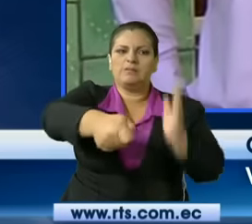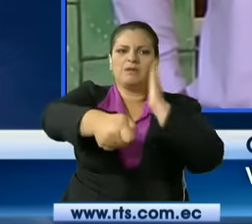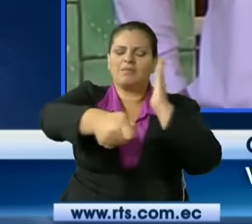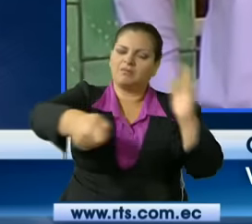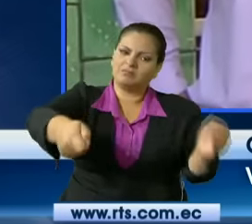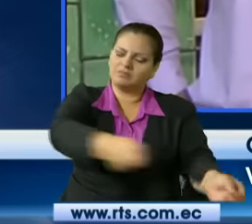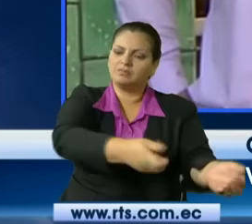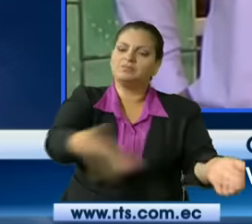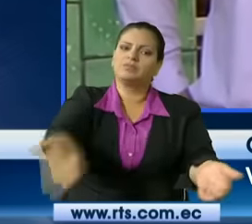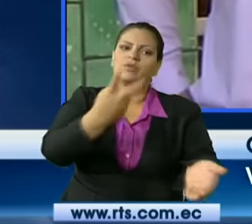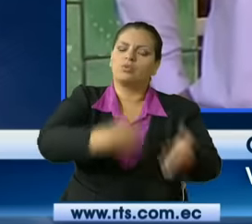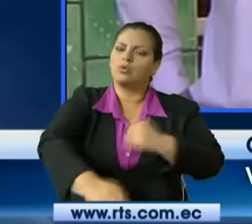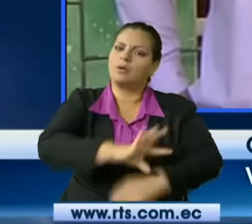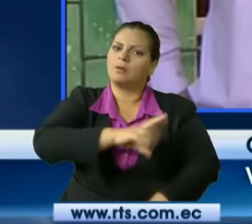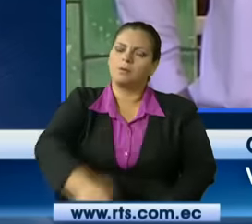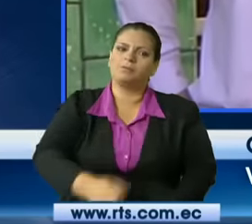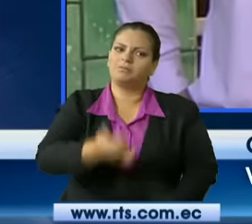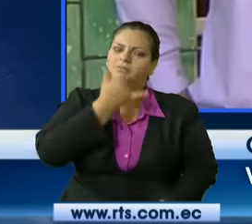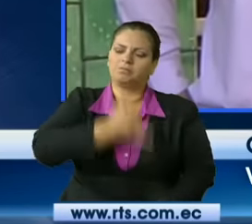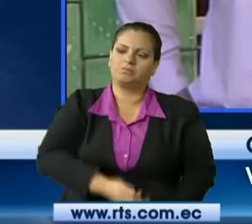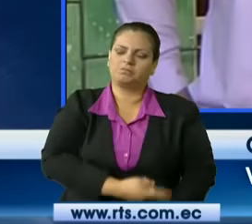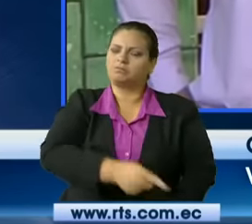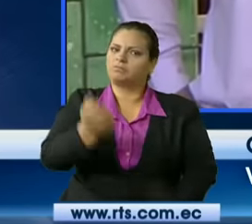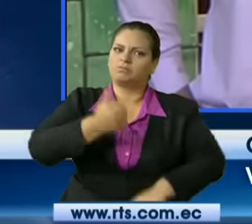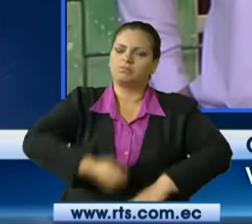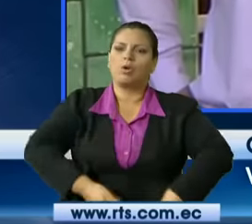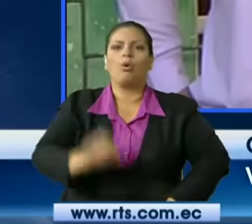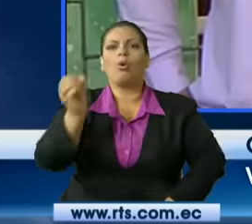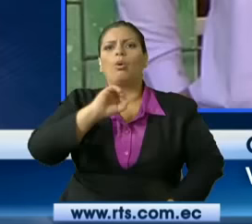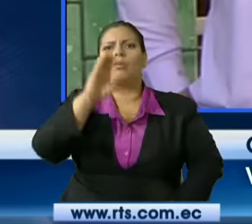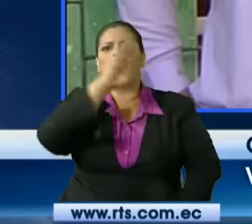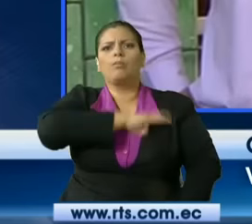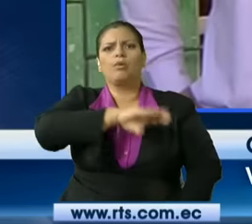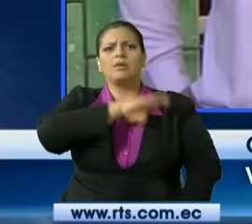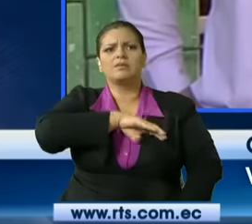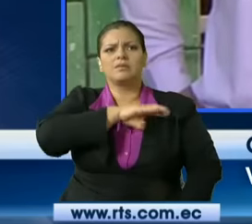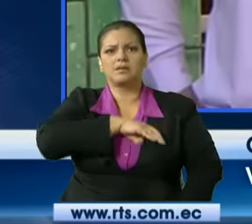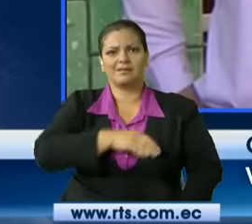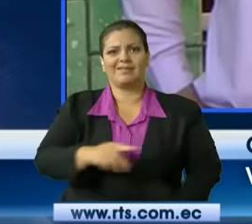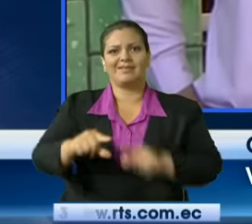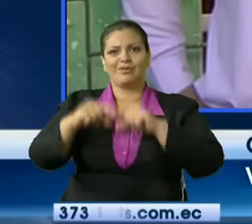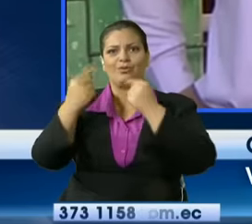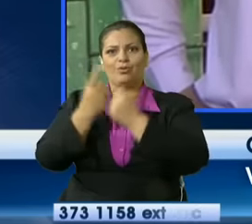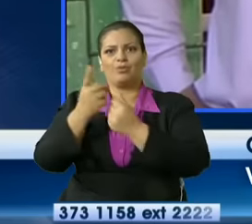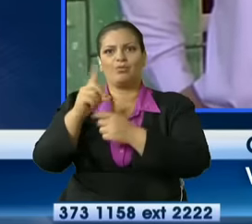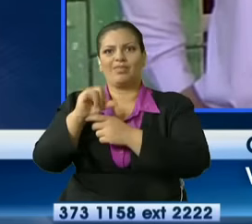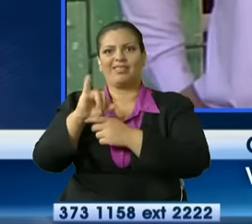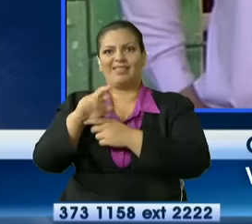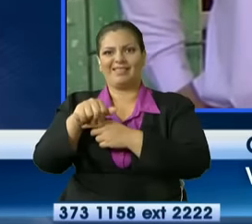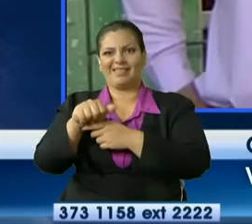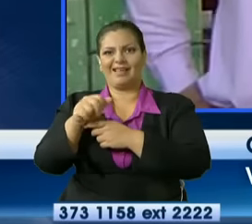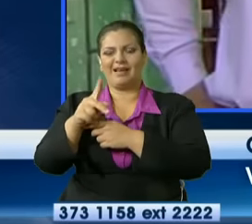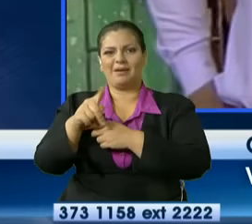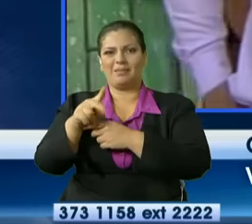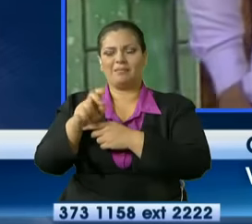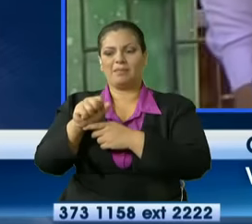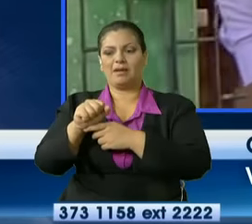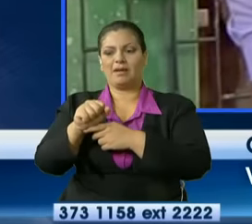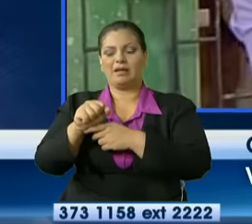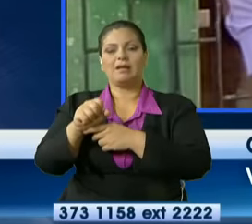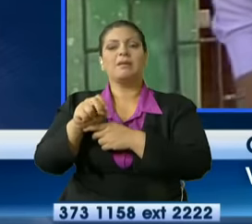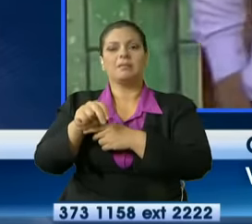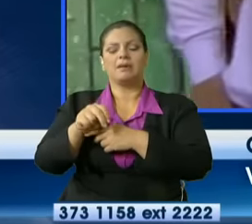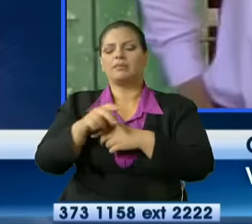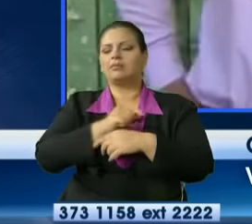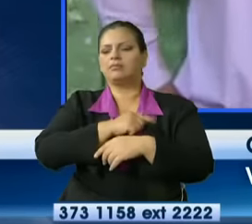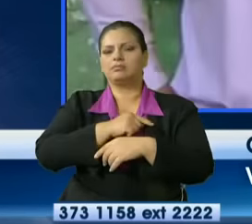eso, pues. Imagínense. Y para eso de las autoridades, pues, por último que lo... ¿Cómo se llama ahora? No es detenido, los muchachos no los detienen. Juzgado de menores, juzgado de